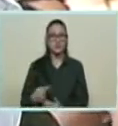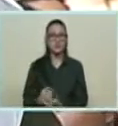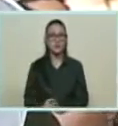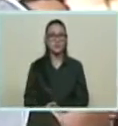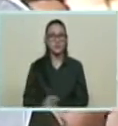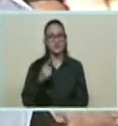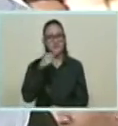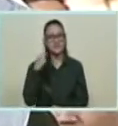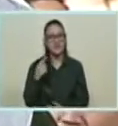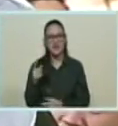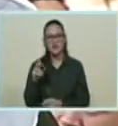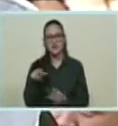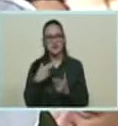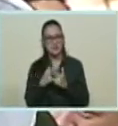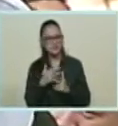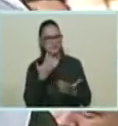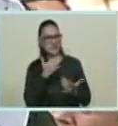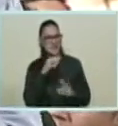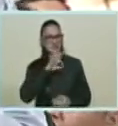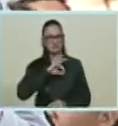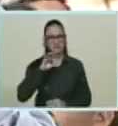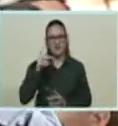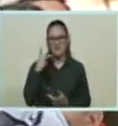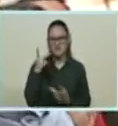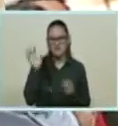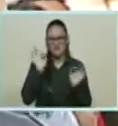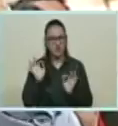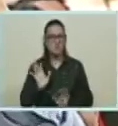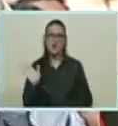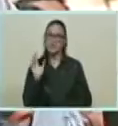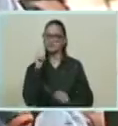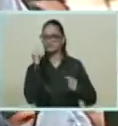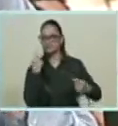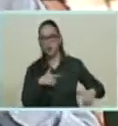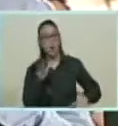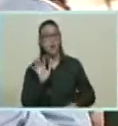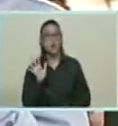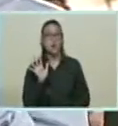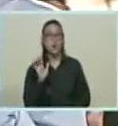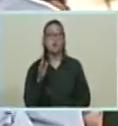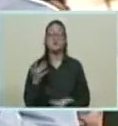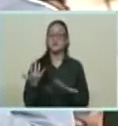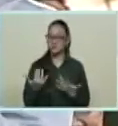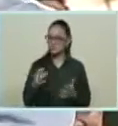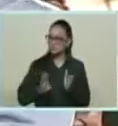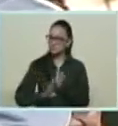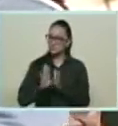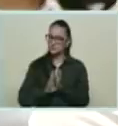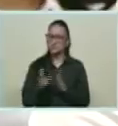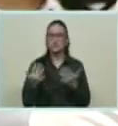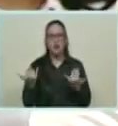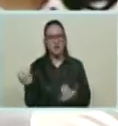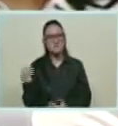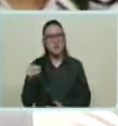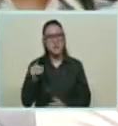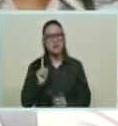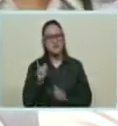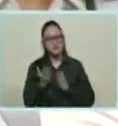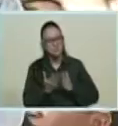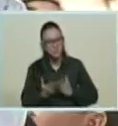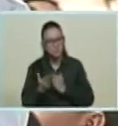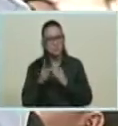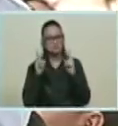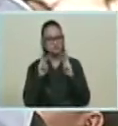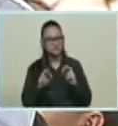abandonado el marxismo, el leninismo ni el socialismo. Lo ha hecho con sus particularidades y tenemos mucho que estudiar, mucho